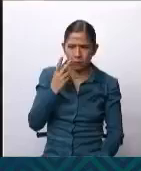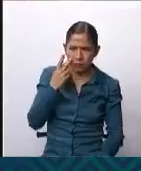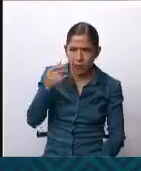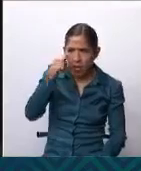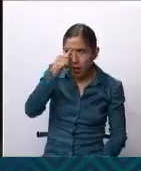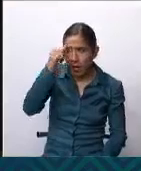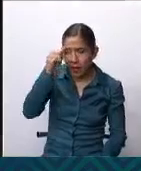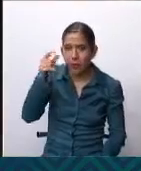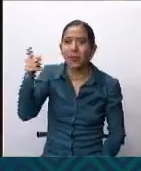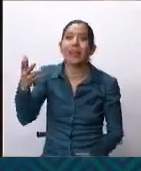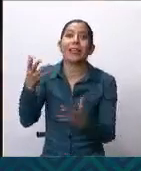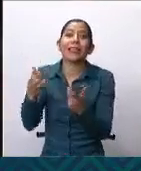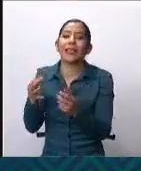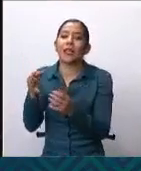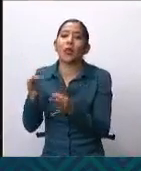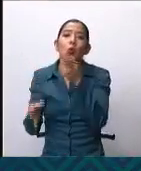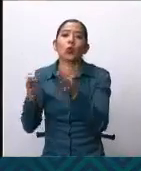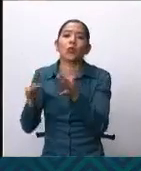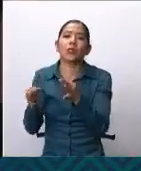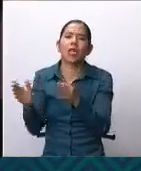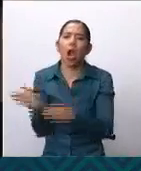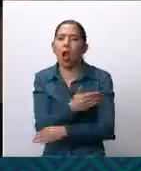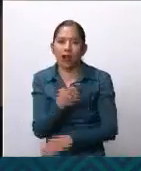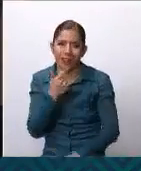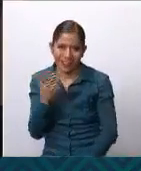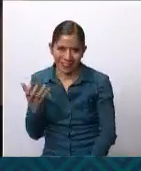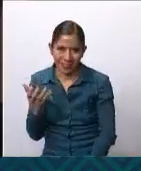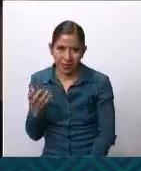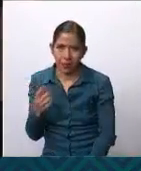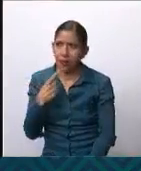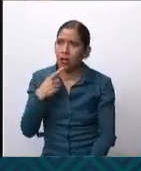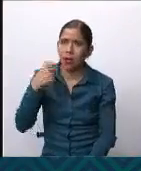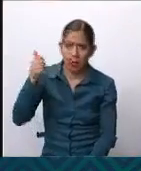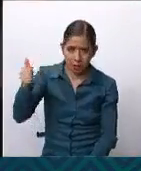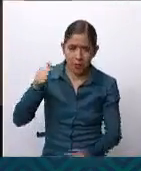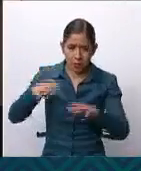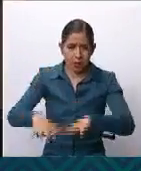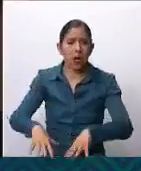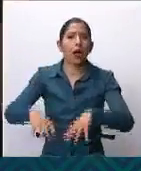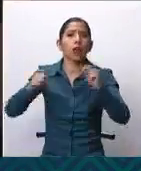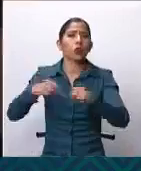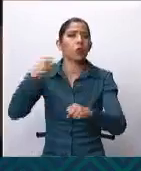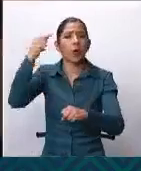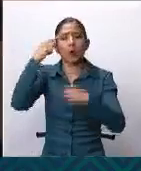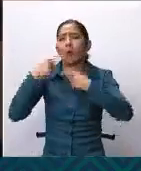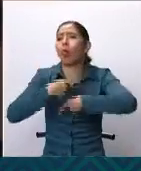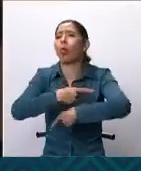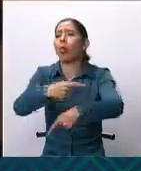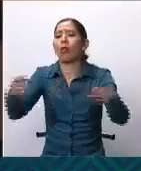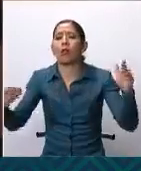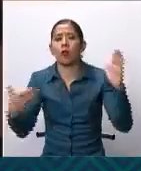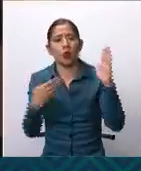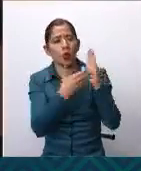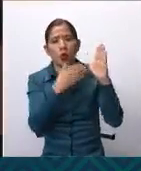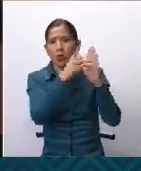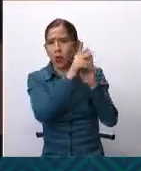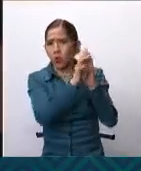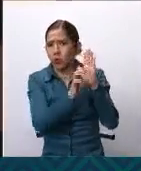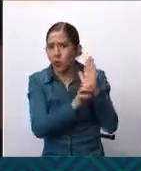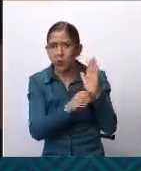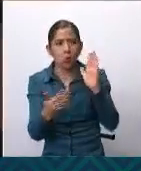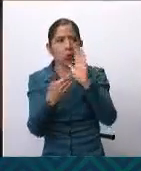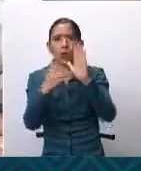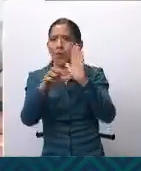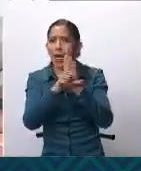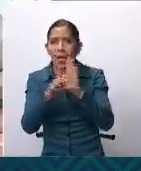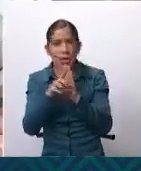buscar impunidad y ratificó que asumió el gobierno de forma inconstitucional y violentando todas las normas